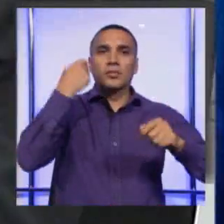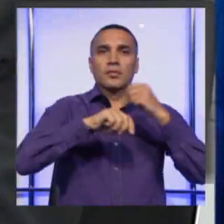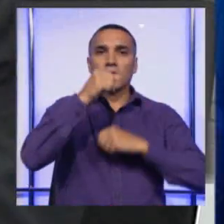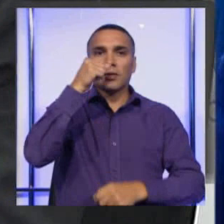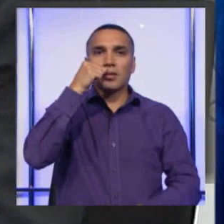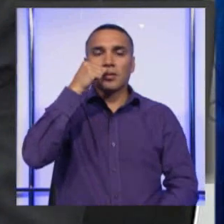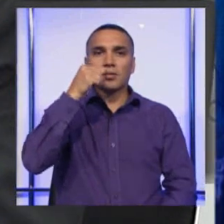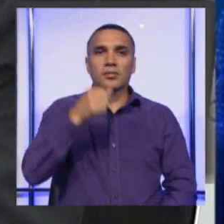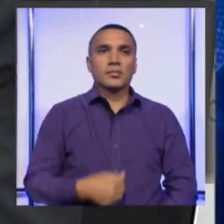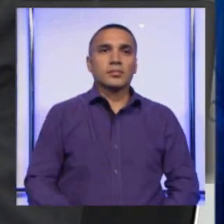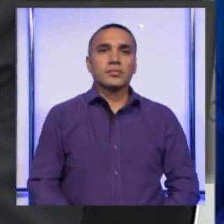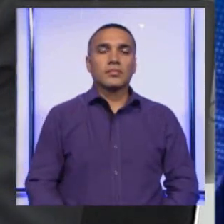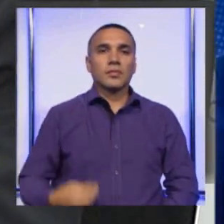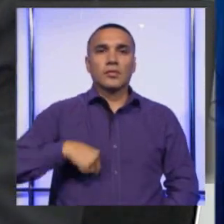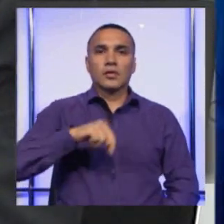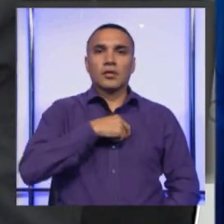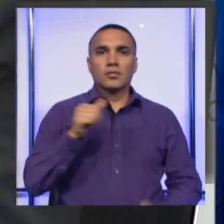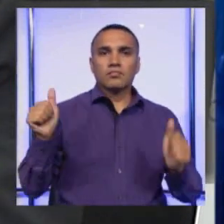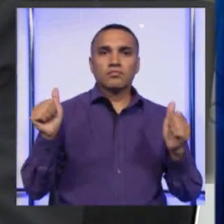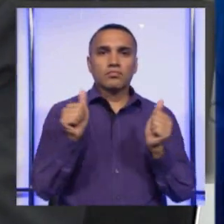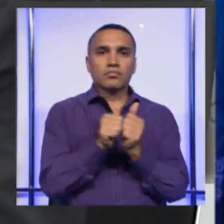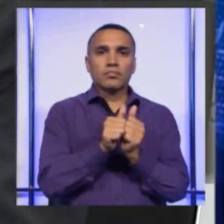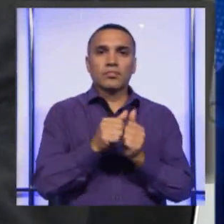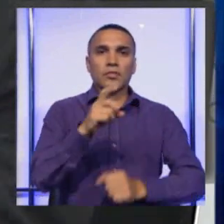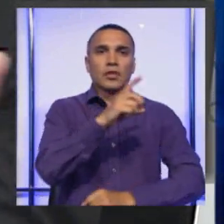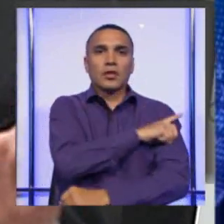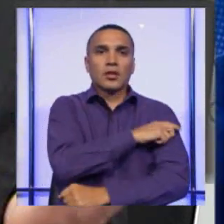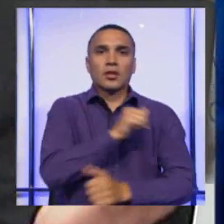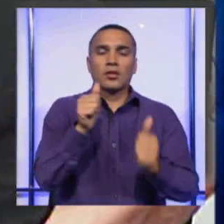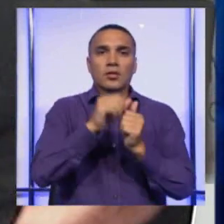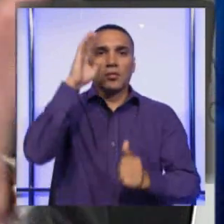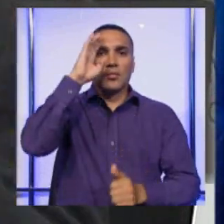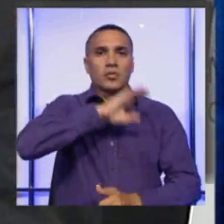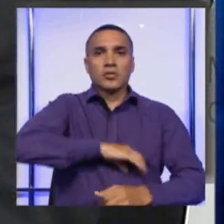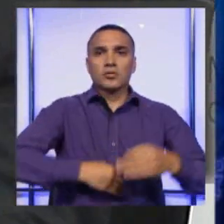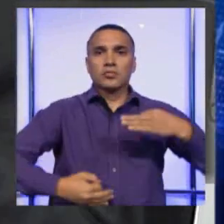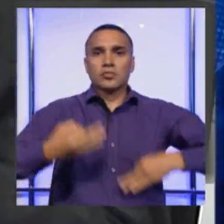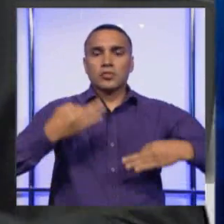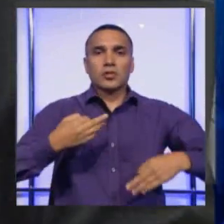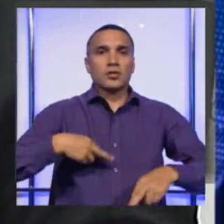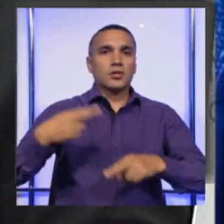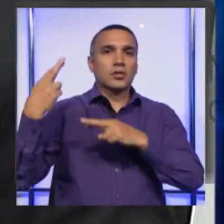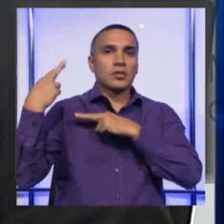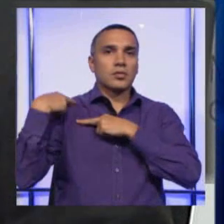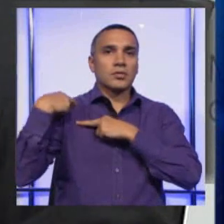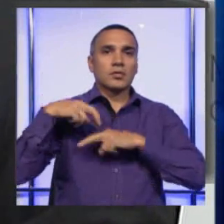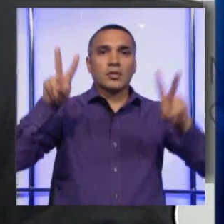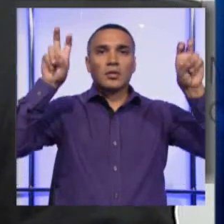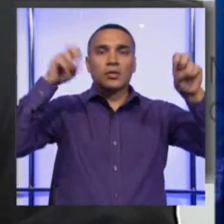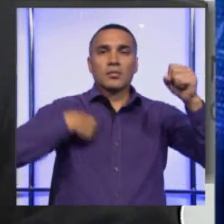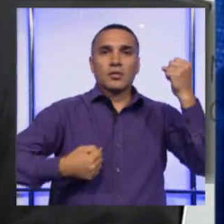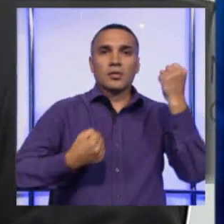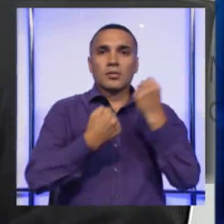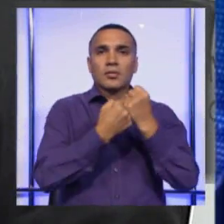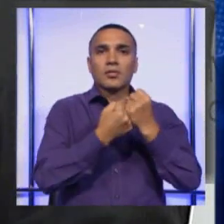Nosotros estamos acompañando a esa delegación con la Policía Judicial, que es la que le corresponde el tema de apoyo al